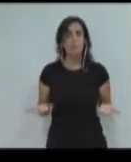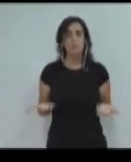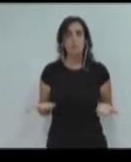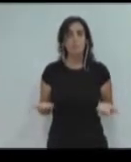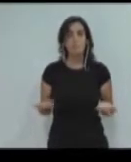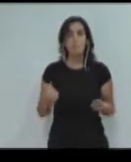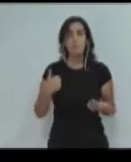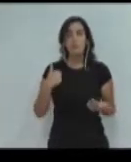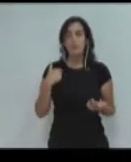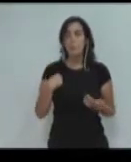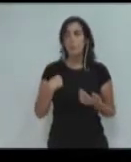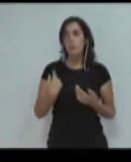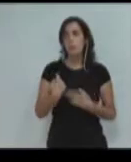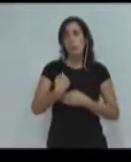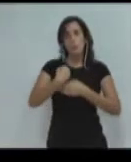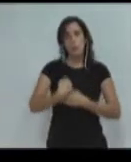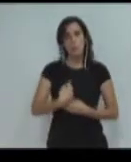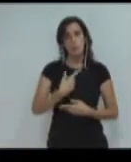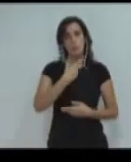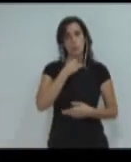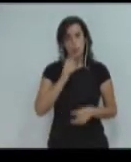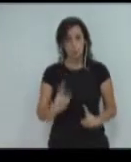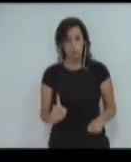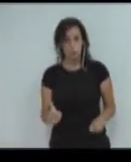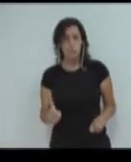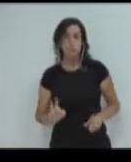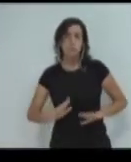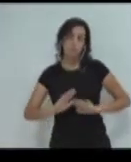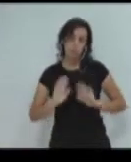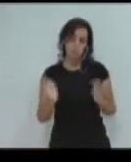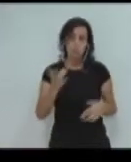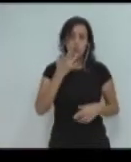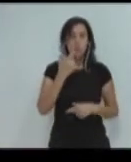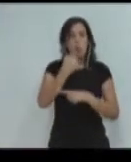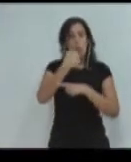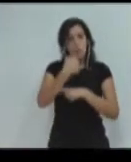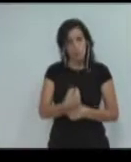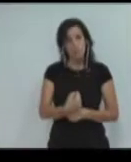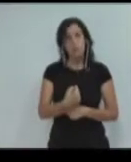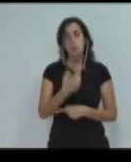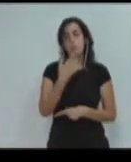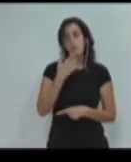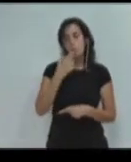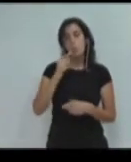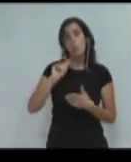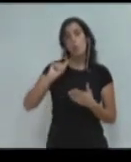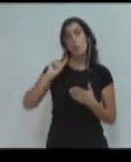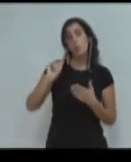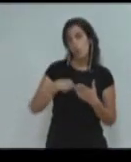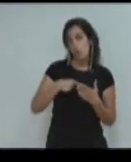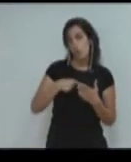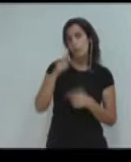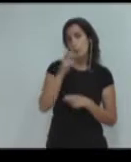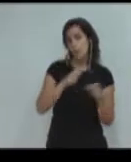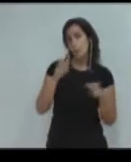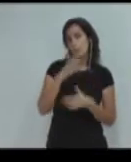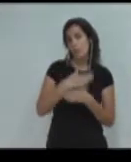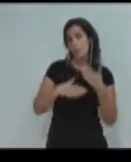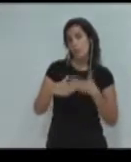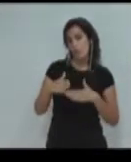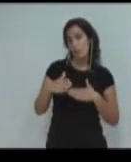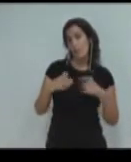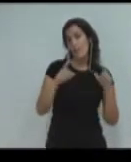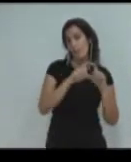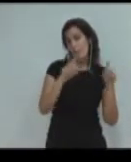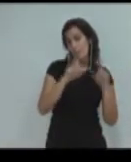a mí no me gustan las obligaciones, ¿no? Pero bueno, si estamos obligados a contratar a personas con discapacidad para